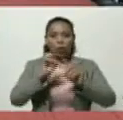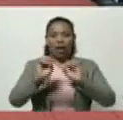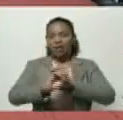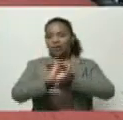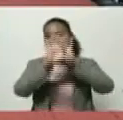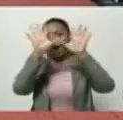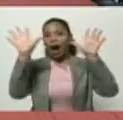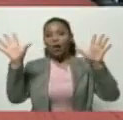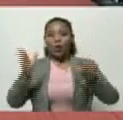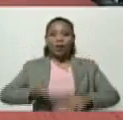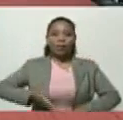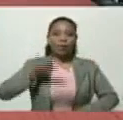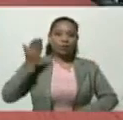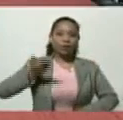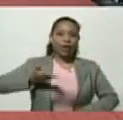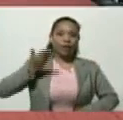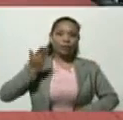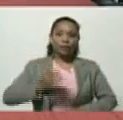transparente, puro.